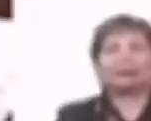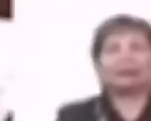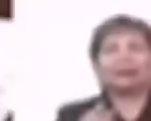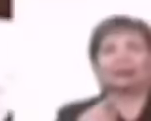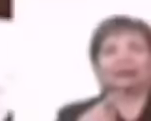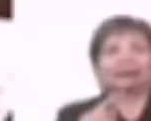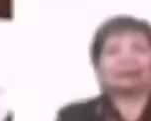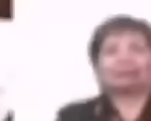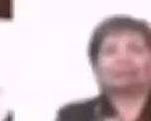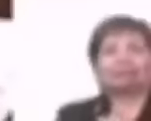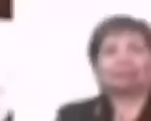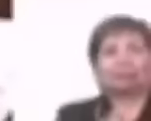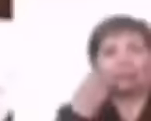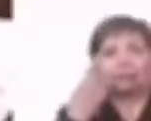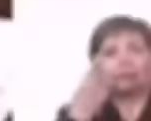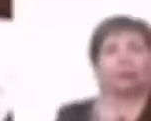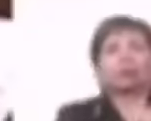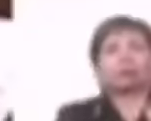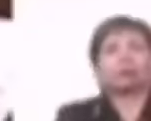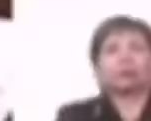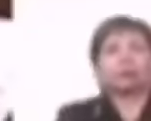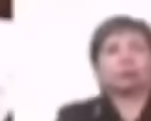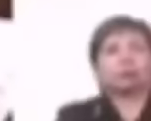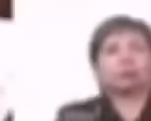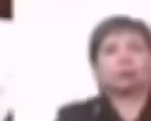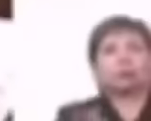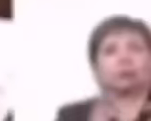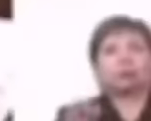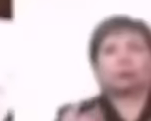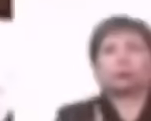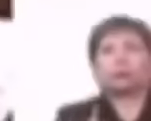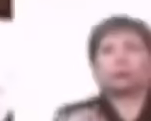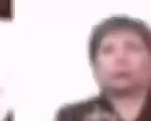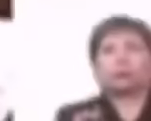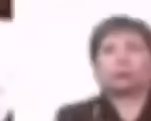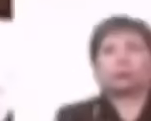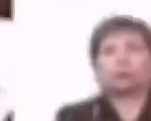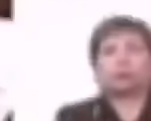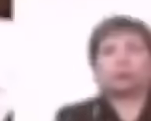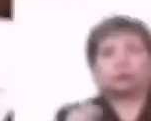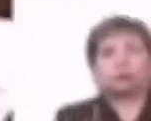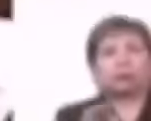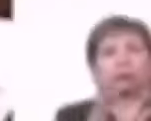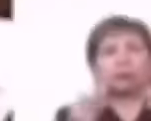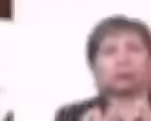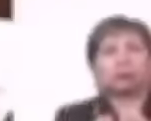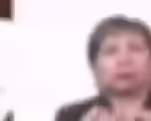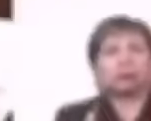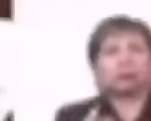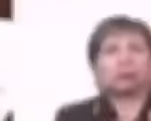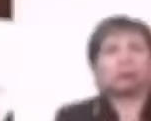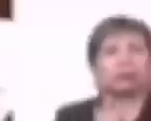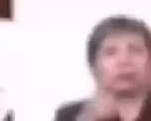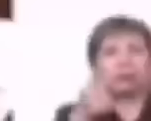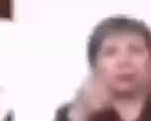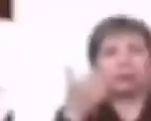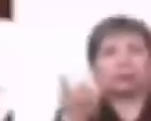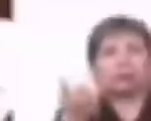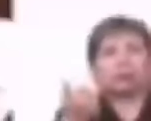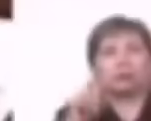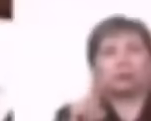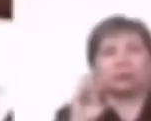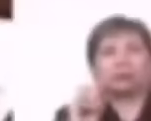antecedió, hemos pasado un año de las muertes aquí y no tenemos nada, pero para estas víctimas y sus familiares hemos pasado 10,